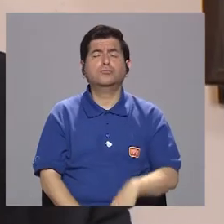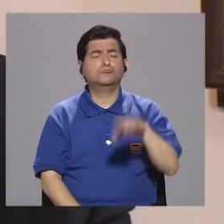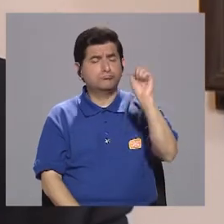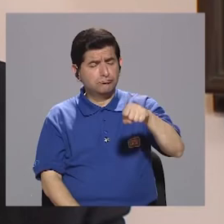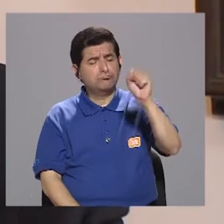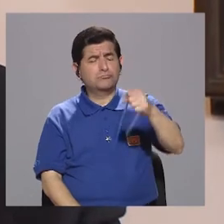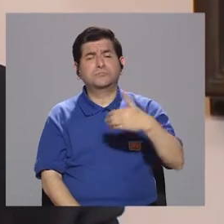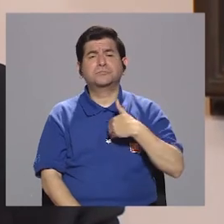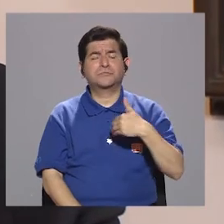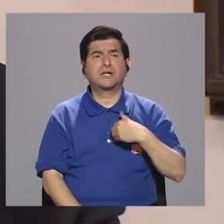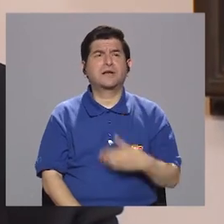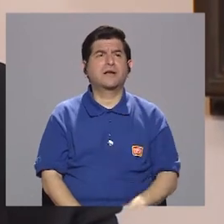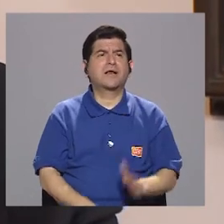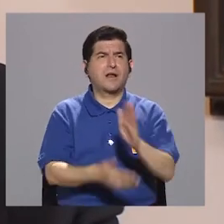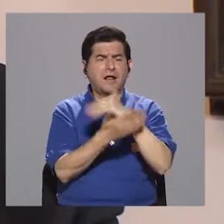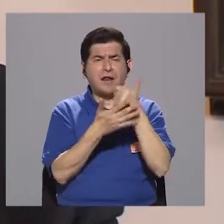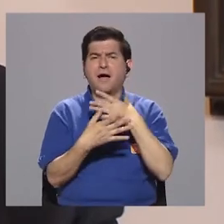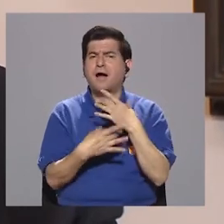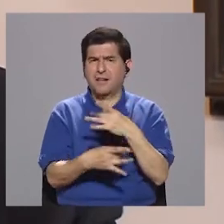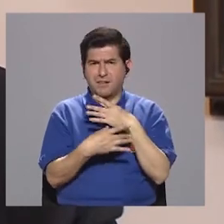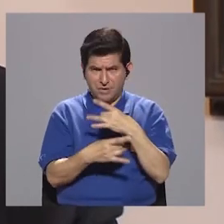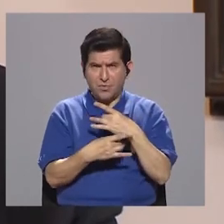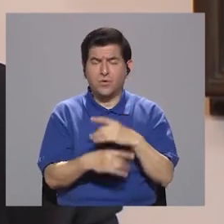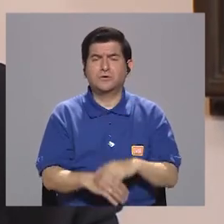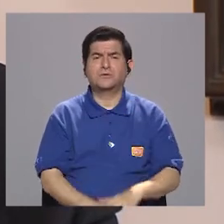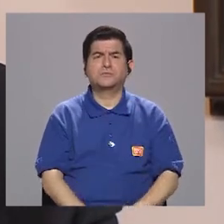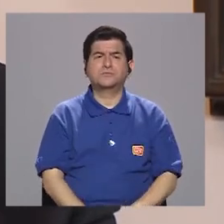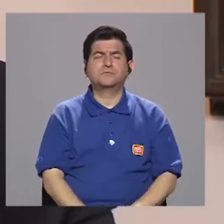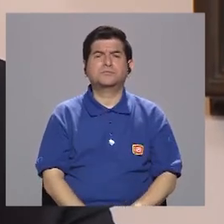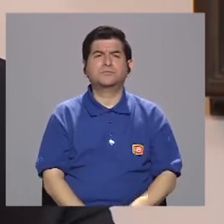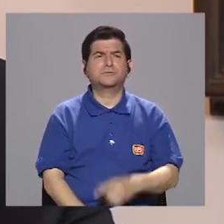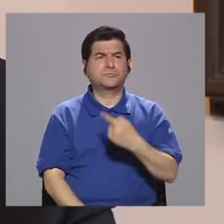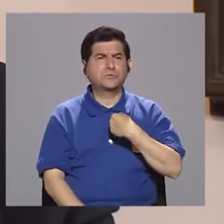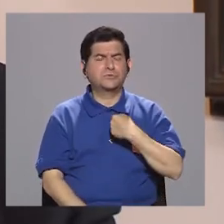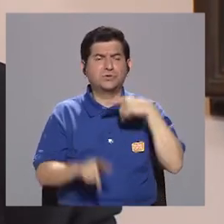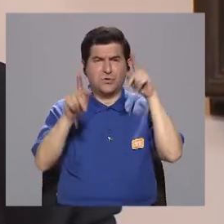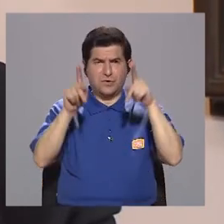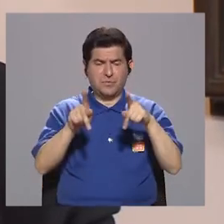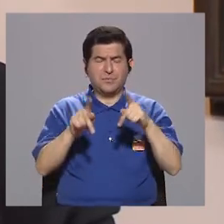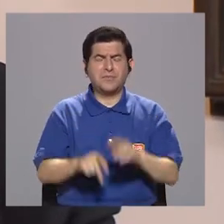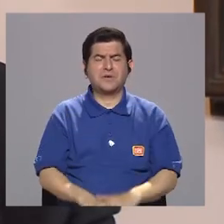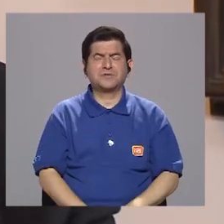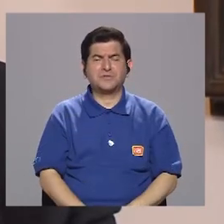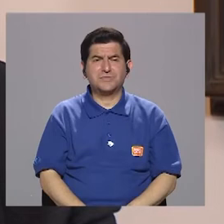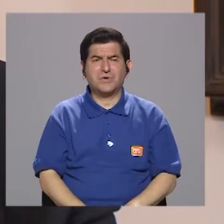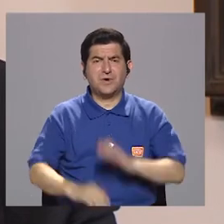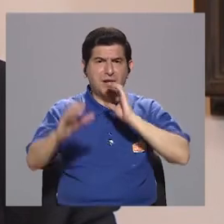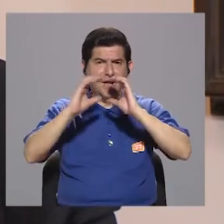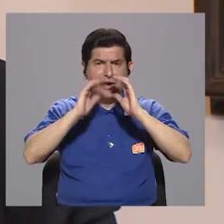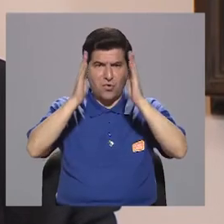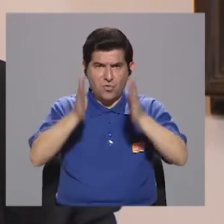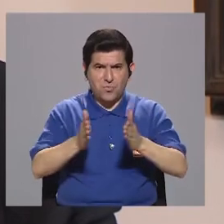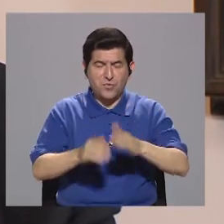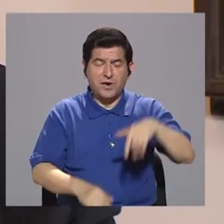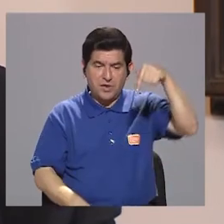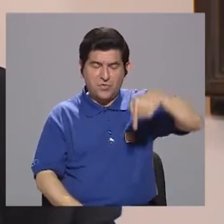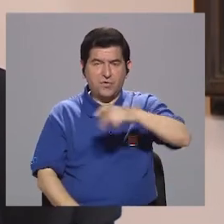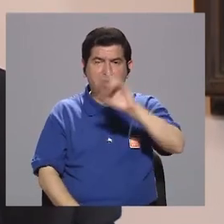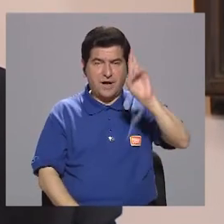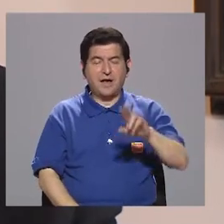tenemos... Una cosa que es interesante. Yo era el corresponsal del doctor Calderón en Costa